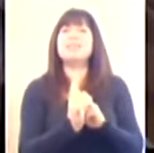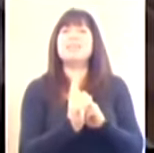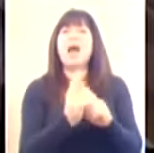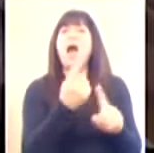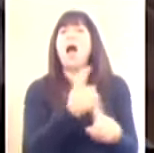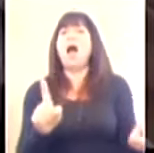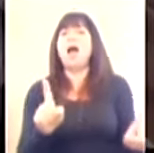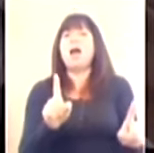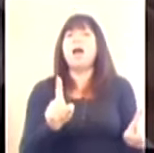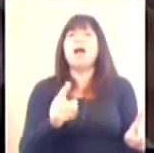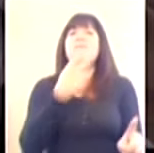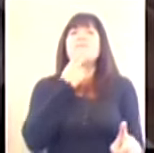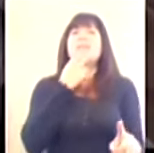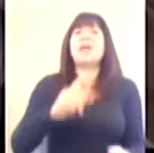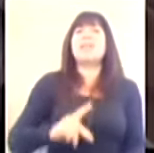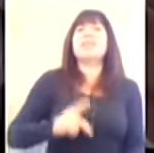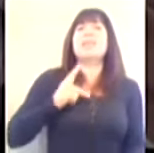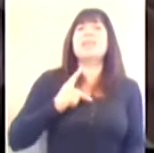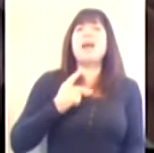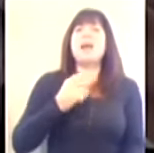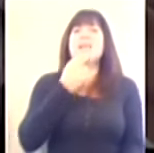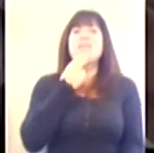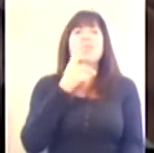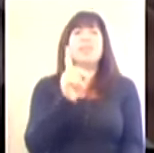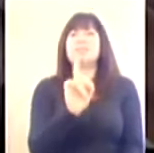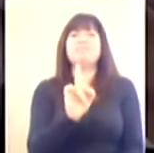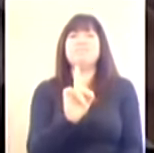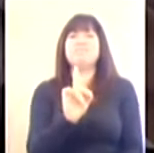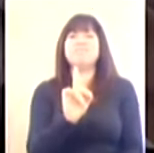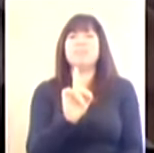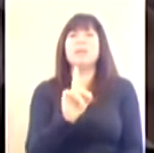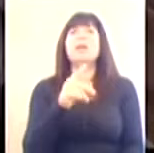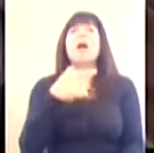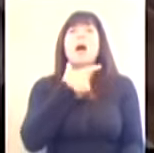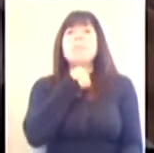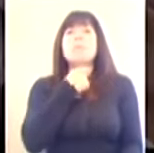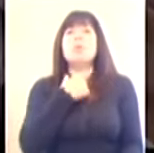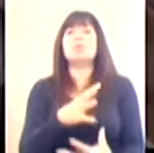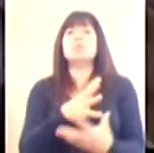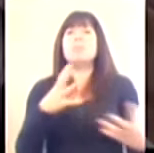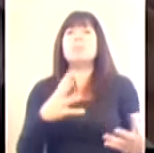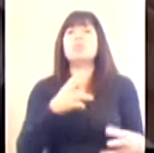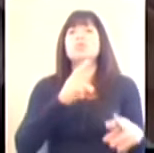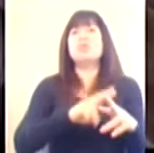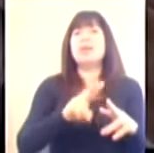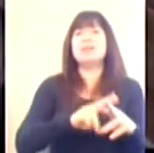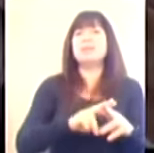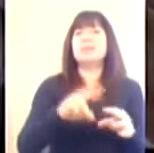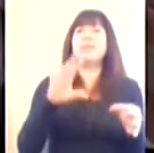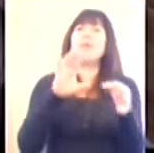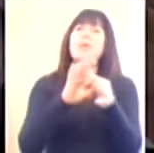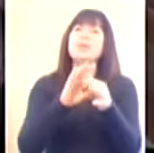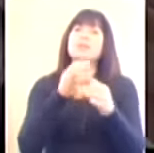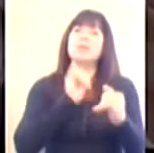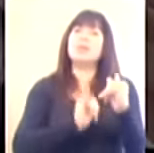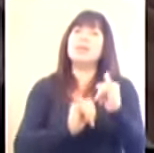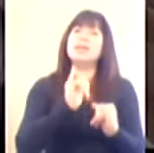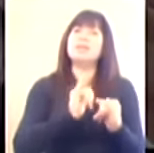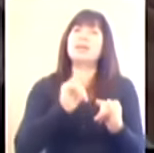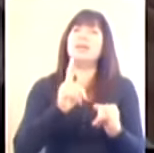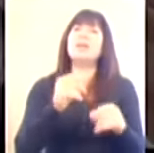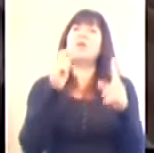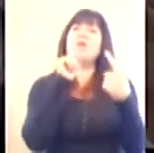una vida digna y una vida inviable. Entonces, a mí me gusta mucho que hayan hecho esa conexión con el objetivo de